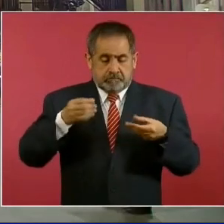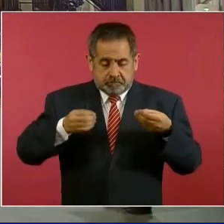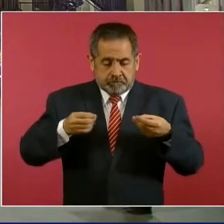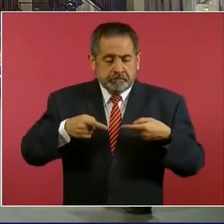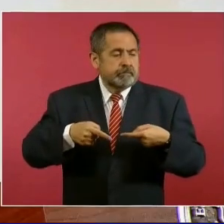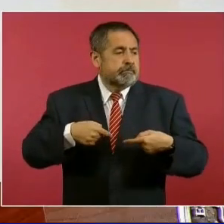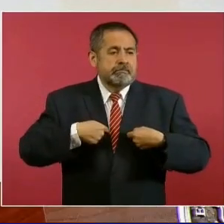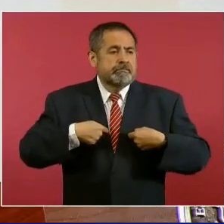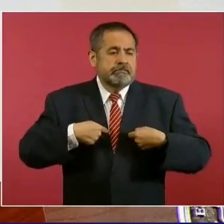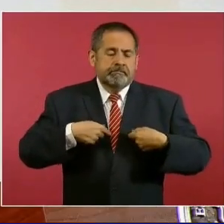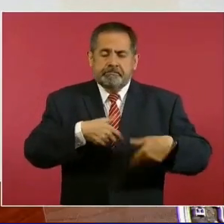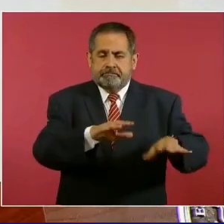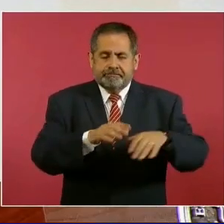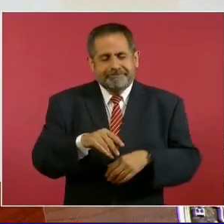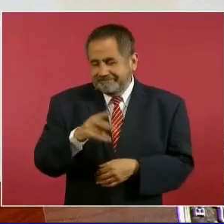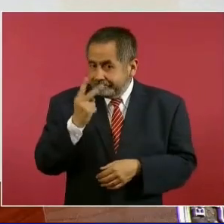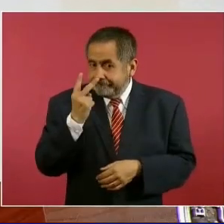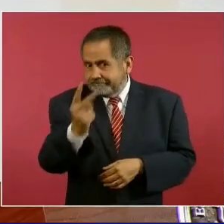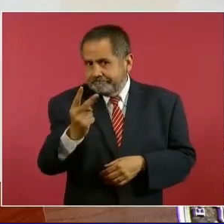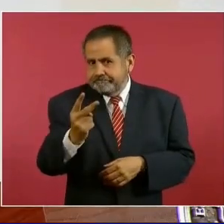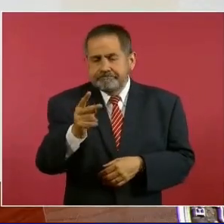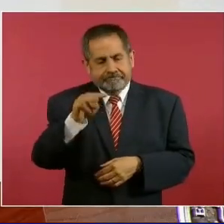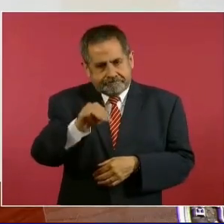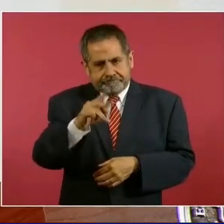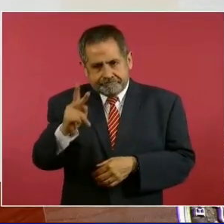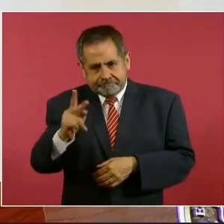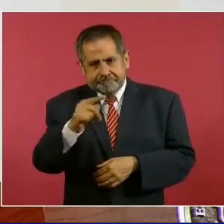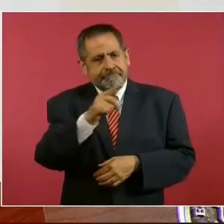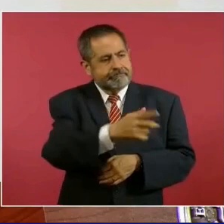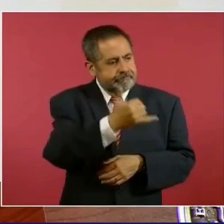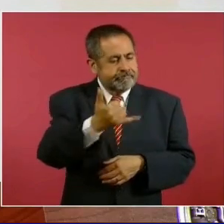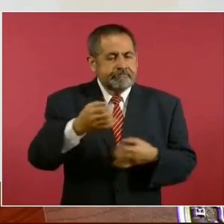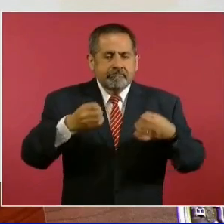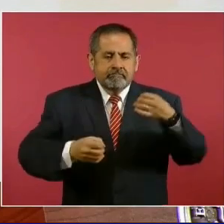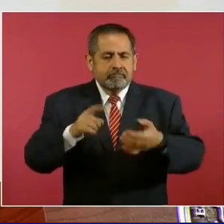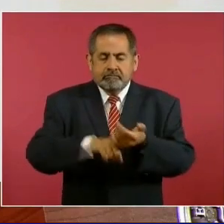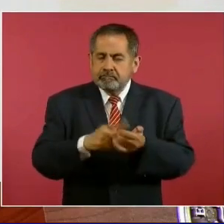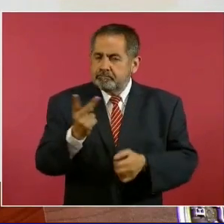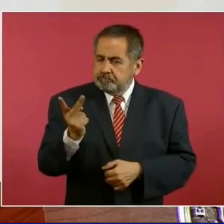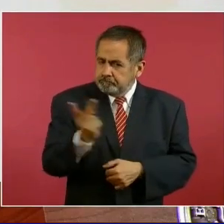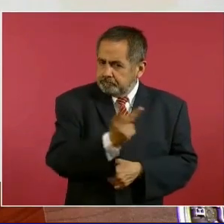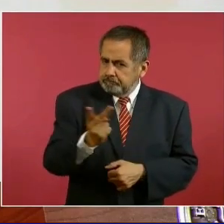Es culpa de los dos, del Ministerio Público y del juez,